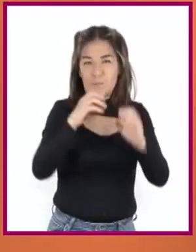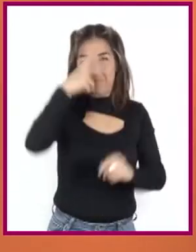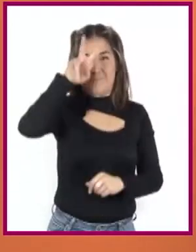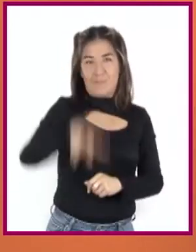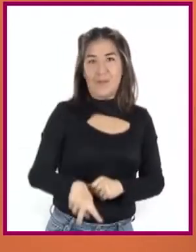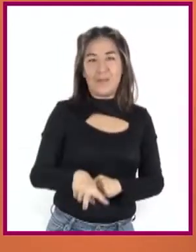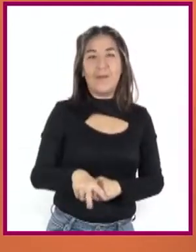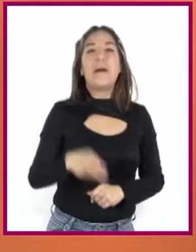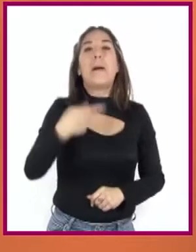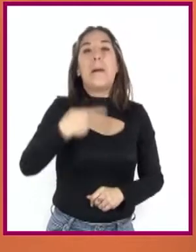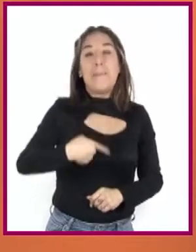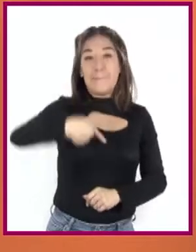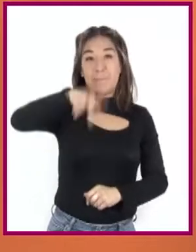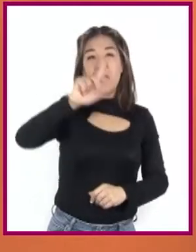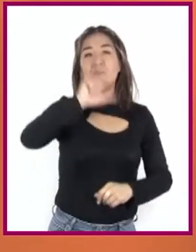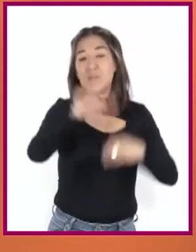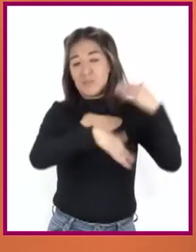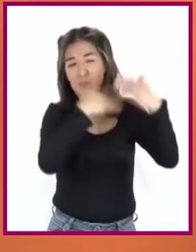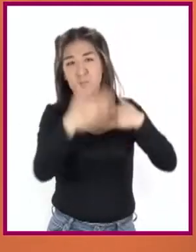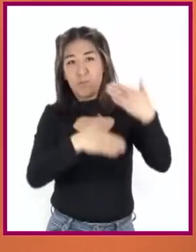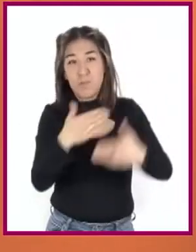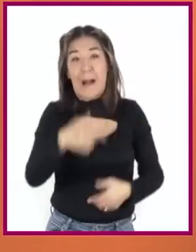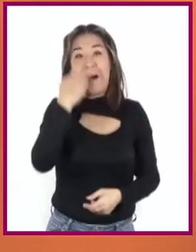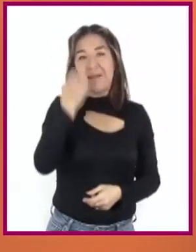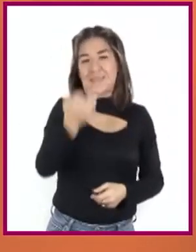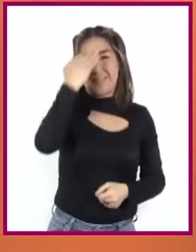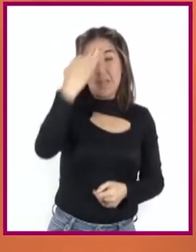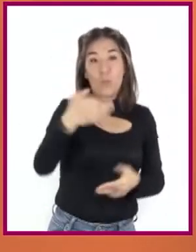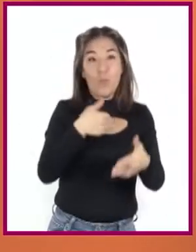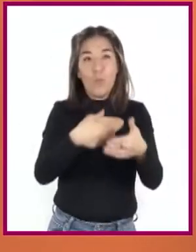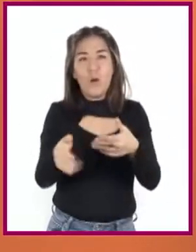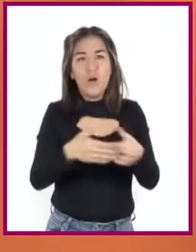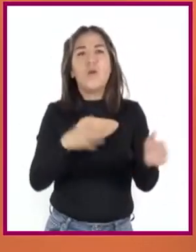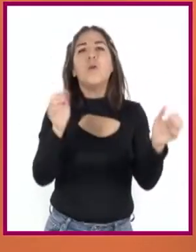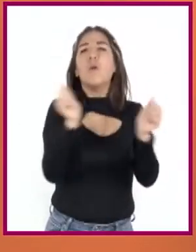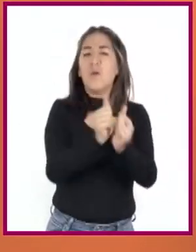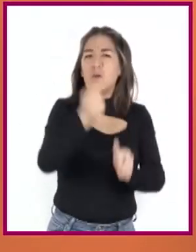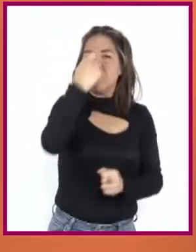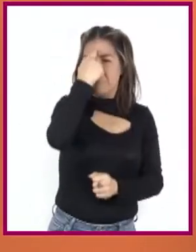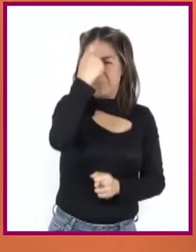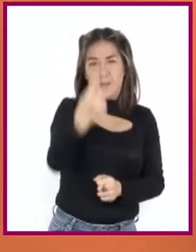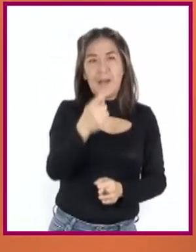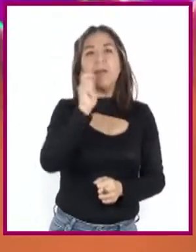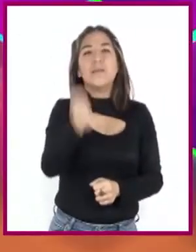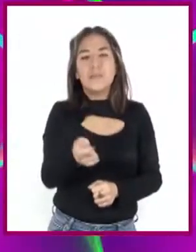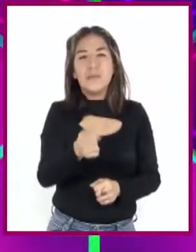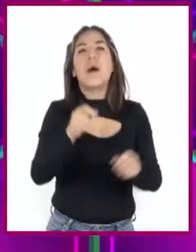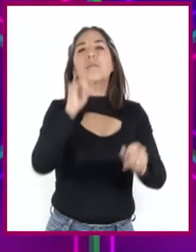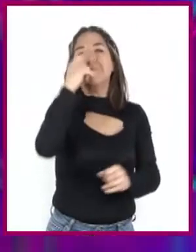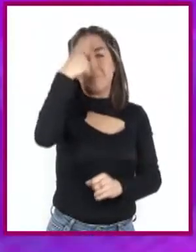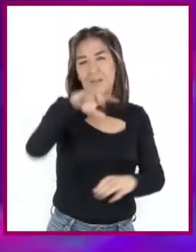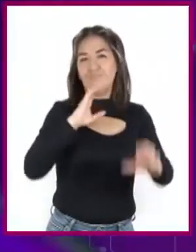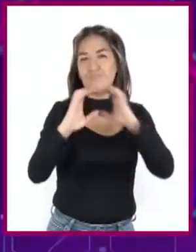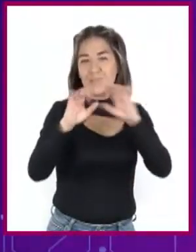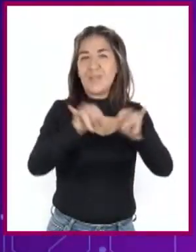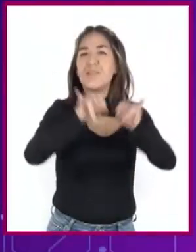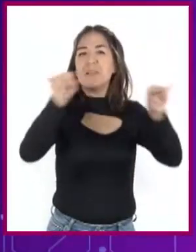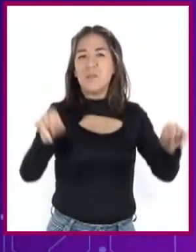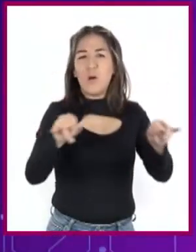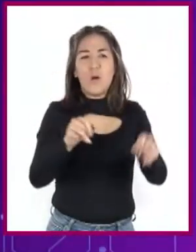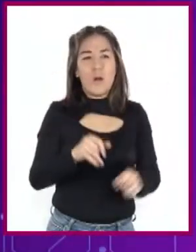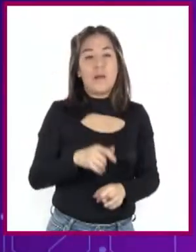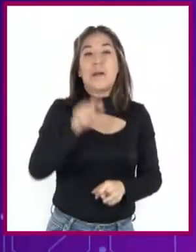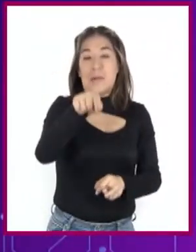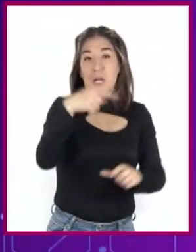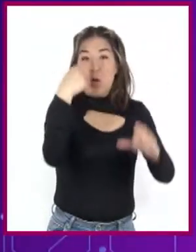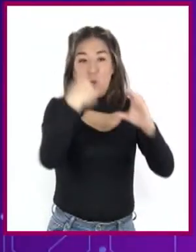reales, sino que hasta la edad contemporánea no se inventaron formas para realizar comunicaciones a distancia. fue el correo